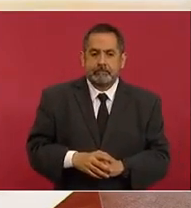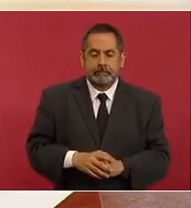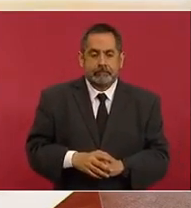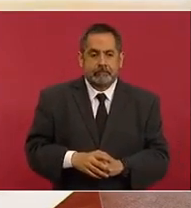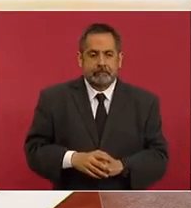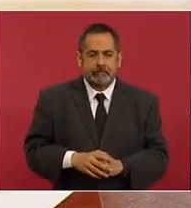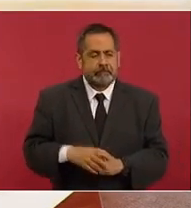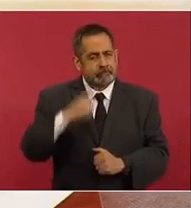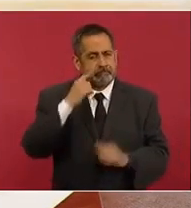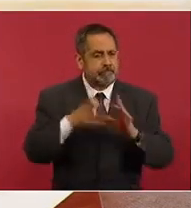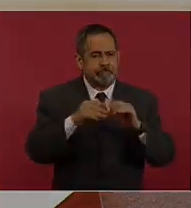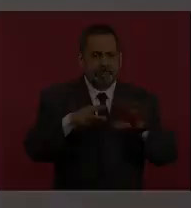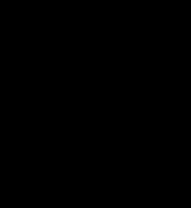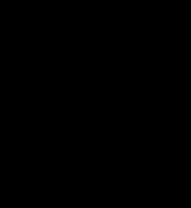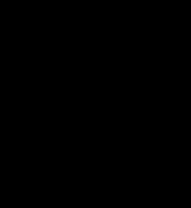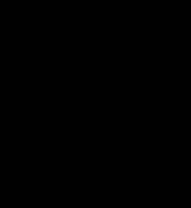Miren lo que